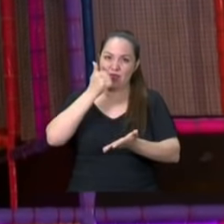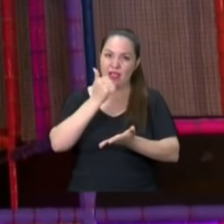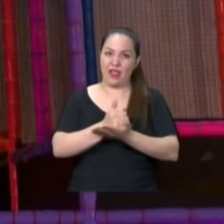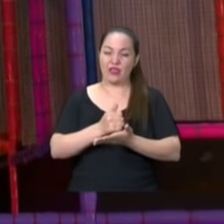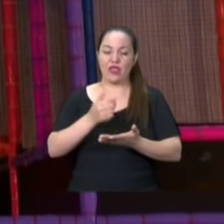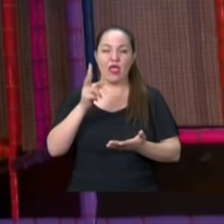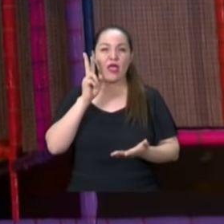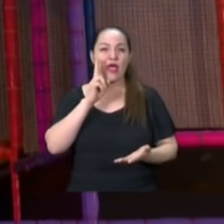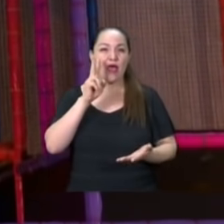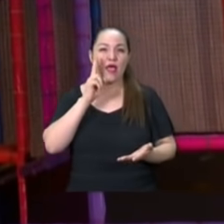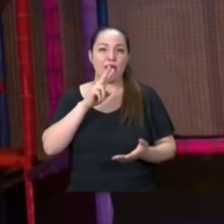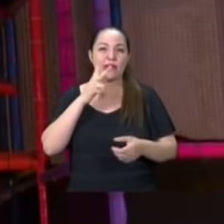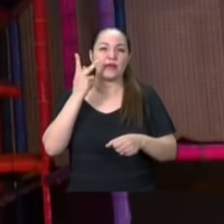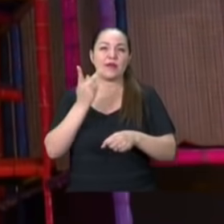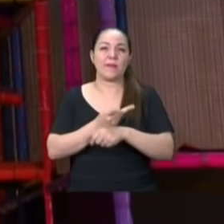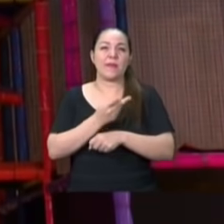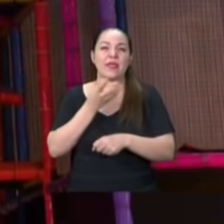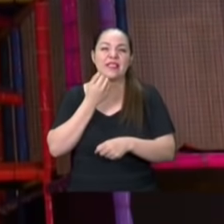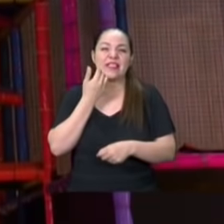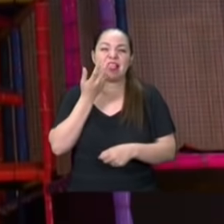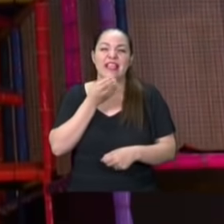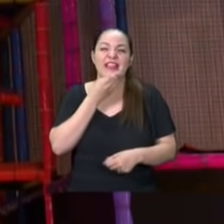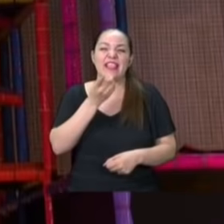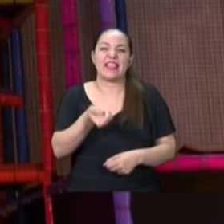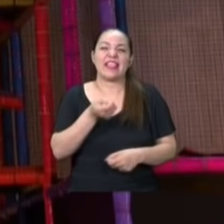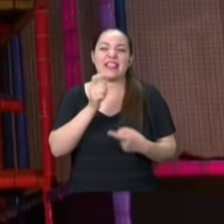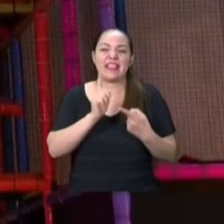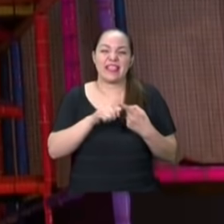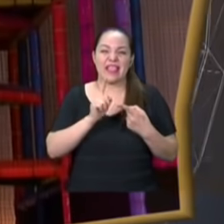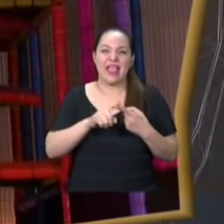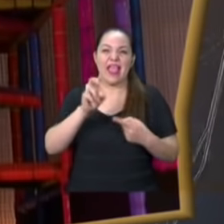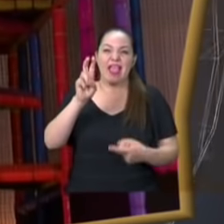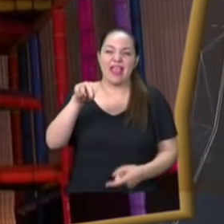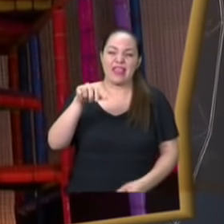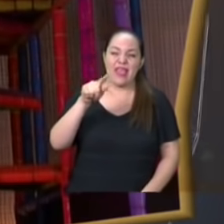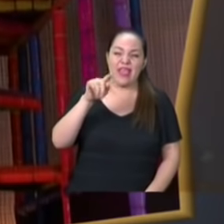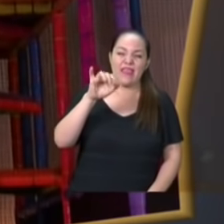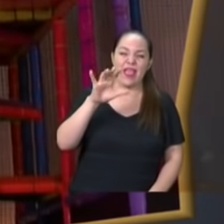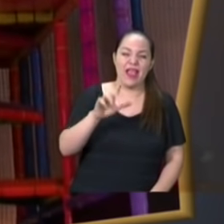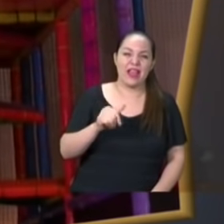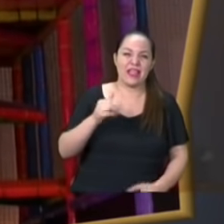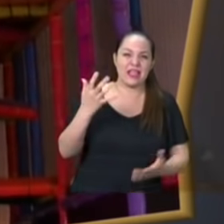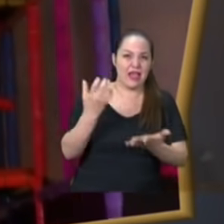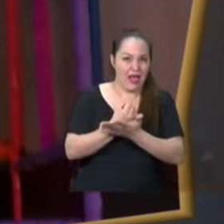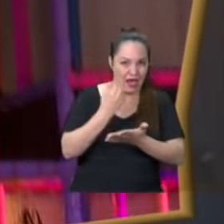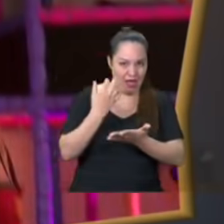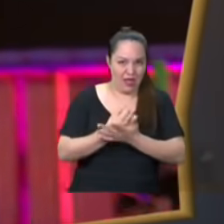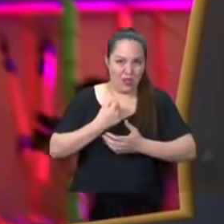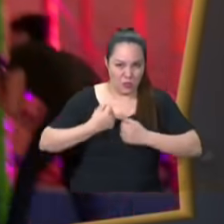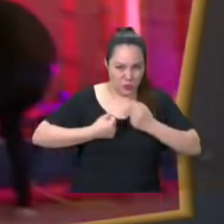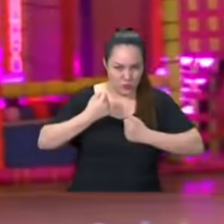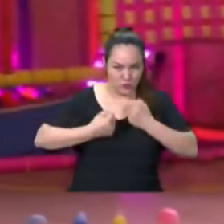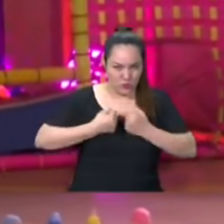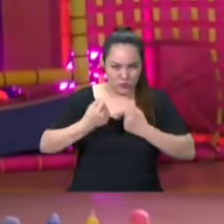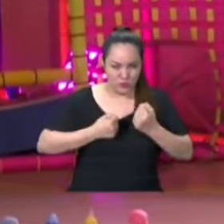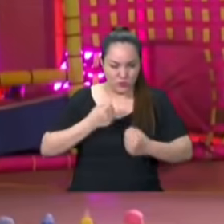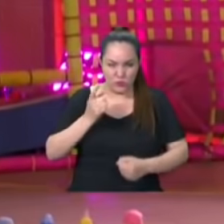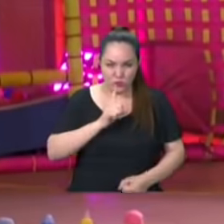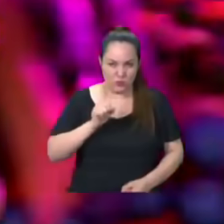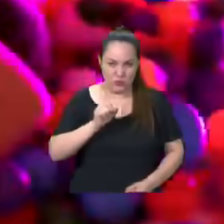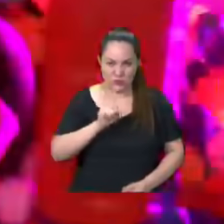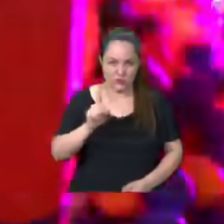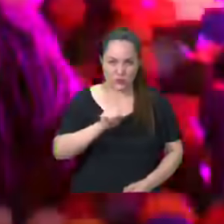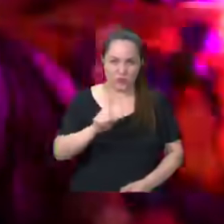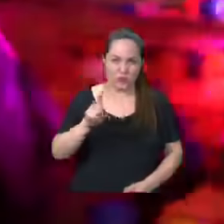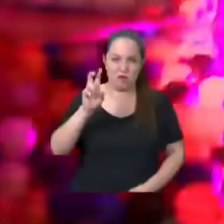vamos a ver qué es lo que nos tiene de parada esta noche. Por lo pronto, Natalie está tomando la delantera. Ahí va Nabila, pegada muy, muy cerca de